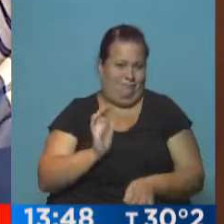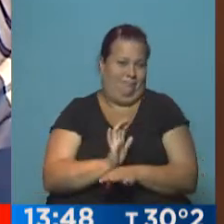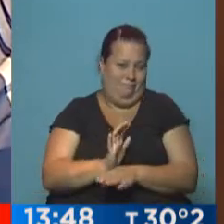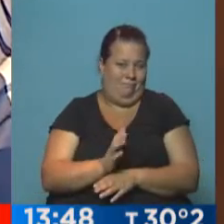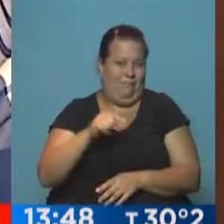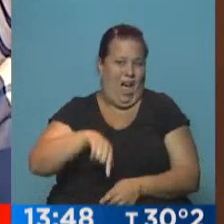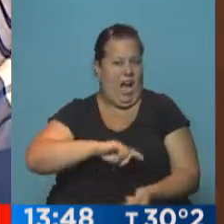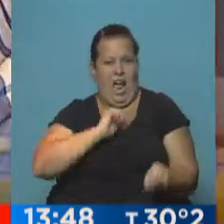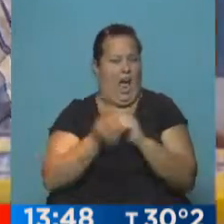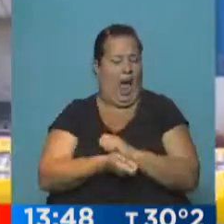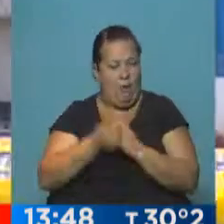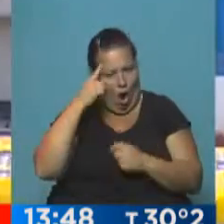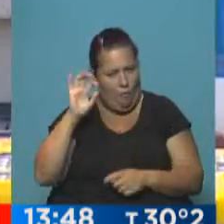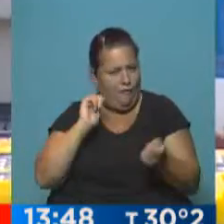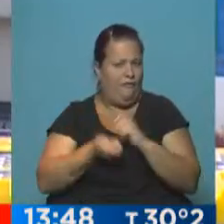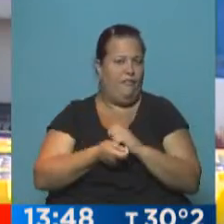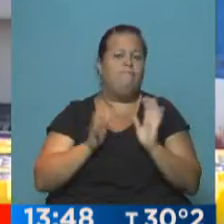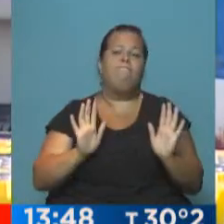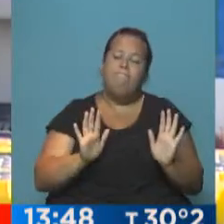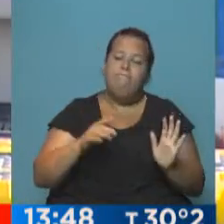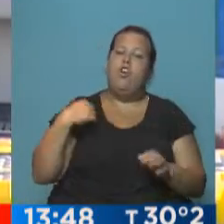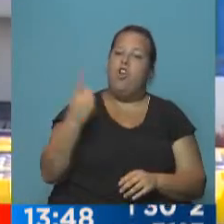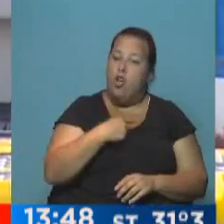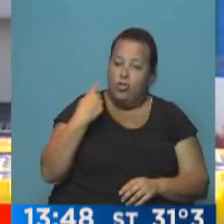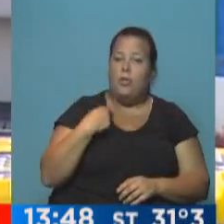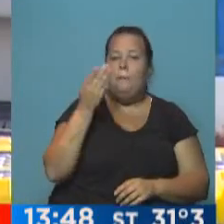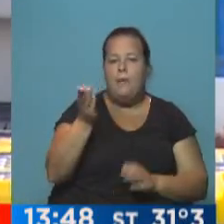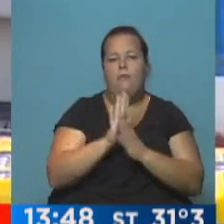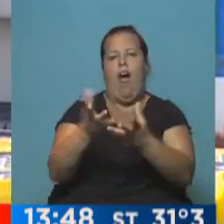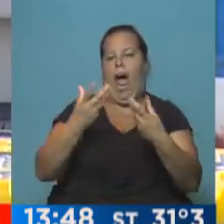hoy cambió una posición. Pero bueno, nosotros lo que le pedimos es que nos ayuden.